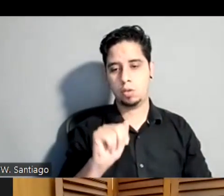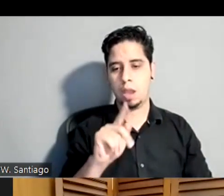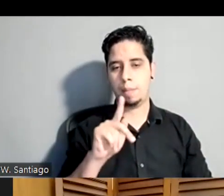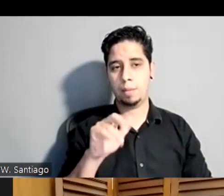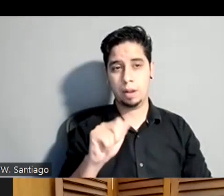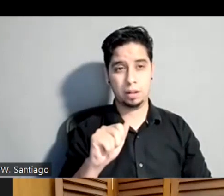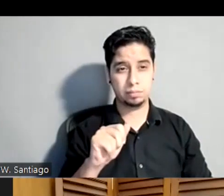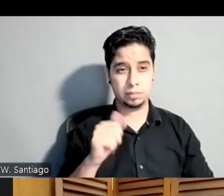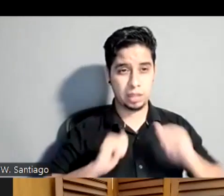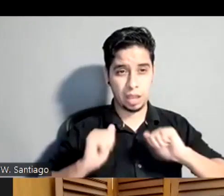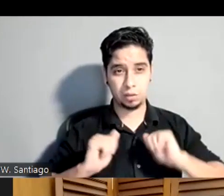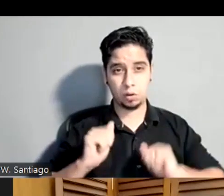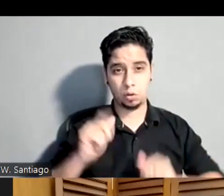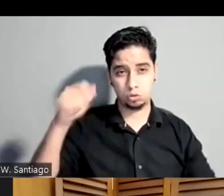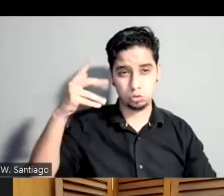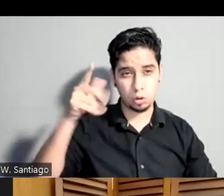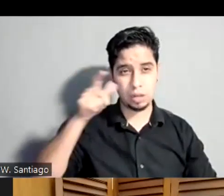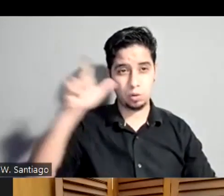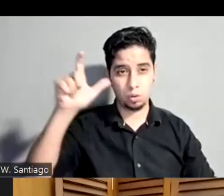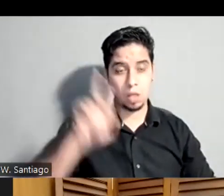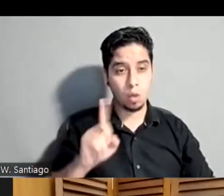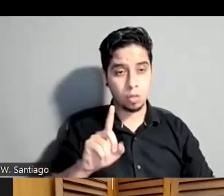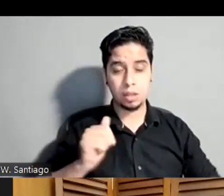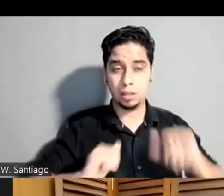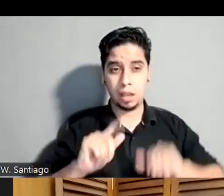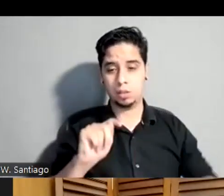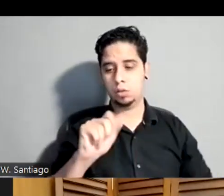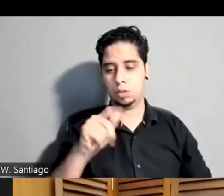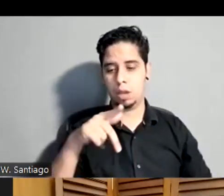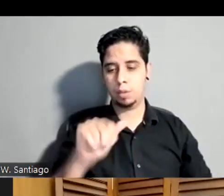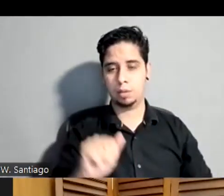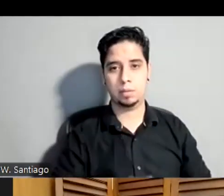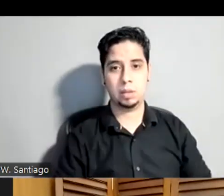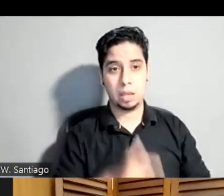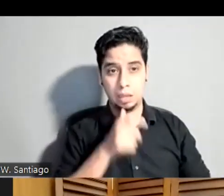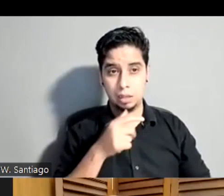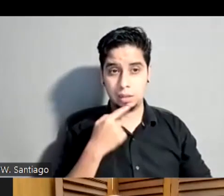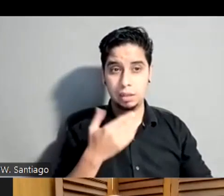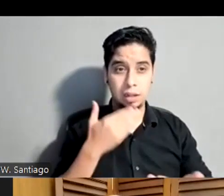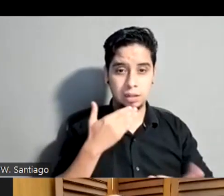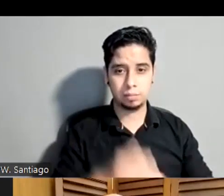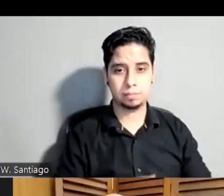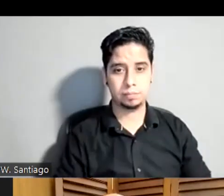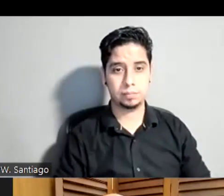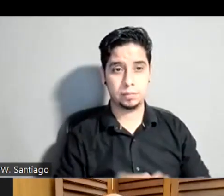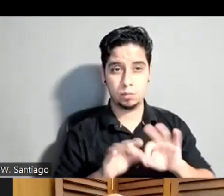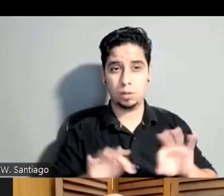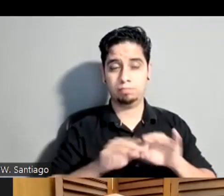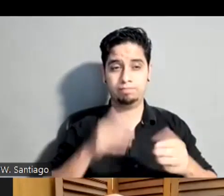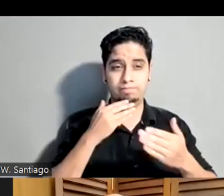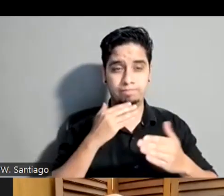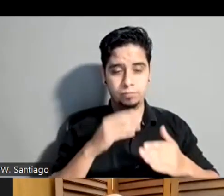esta corporación, en el Teatro Tapia. ¿Y a quién tenemos que agradecer, Javier? Bueno, agradecemos al